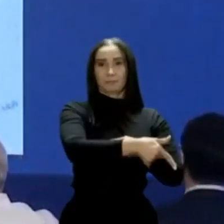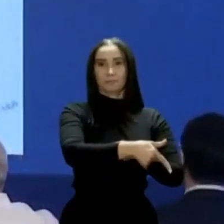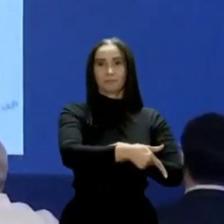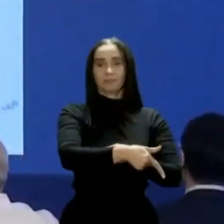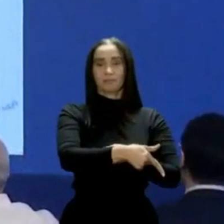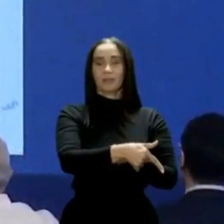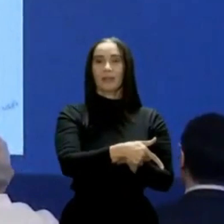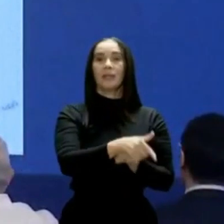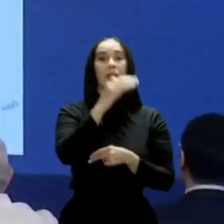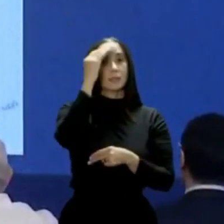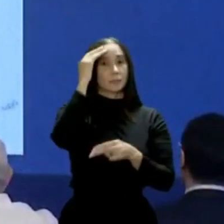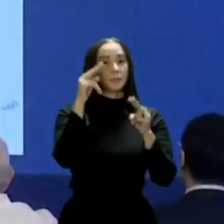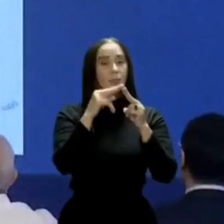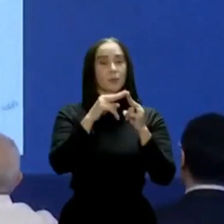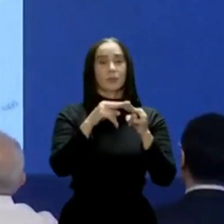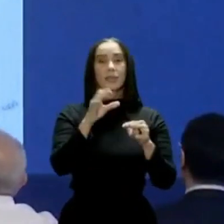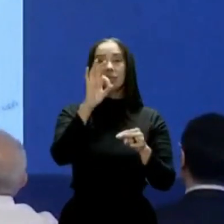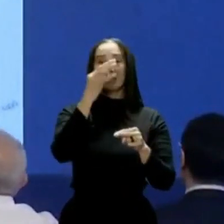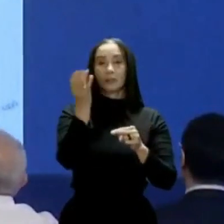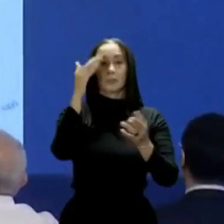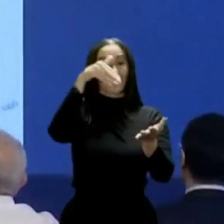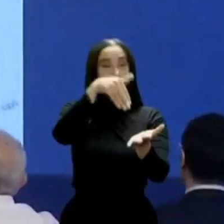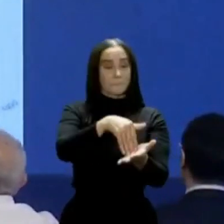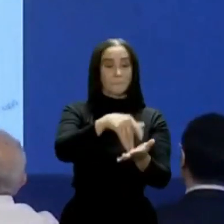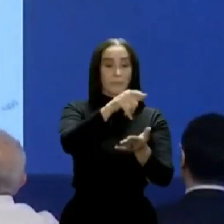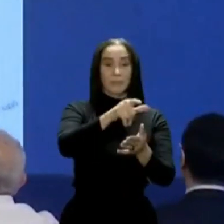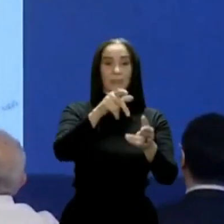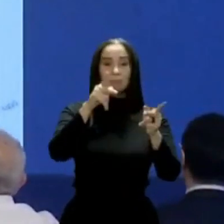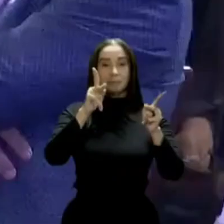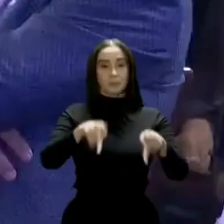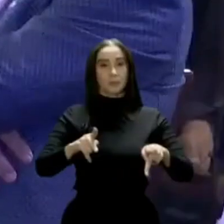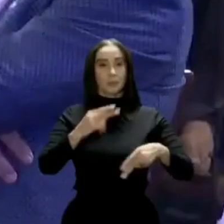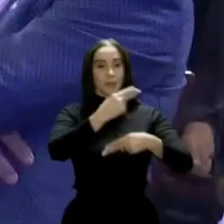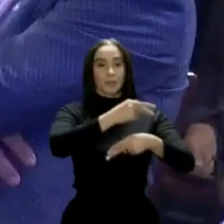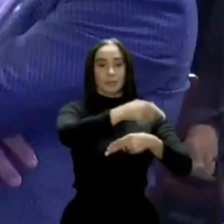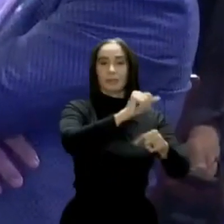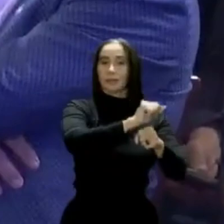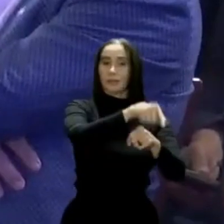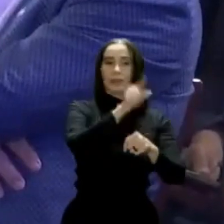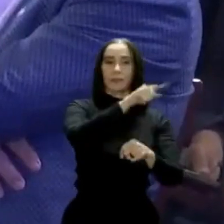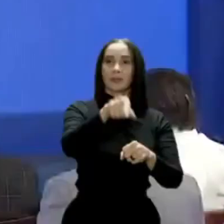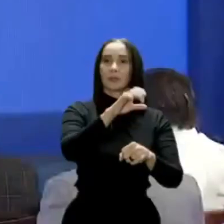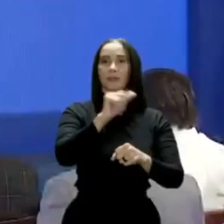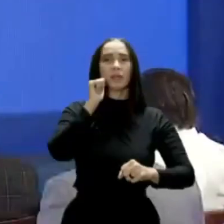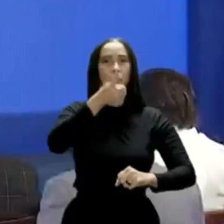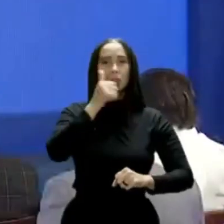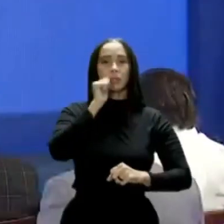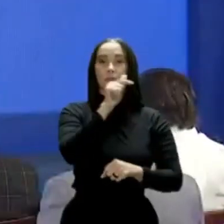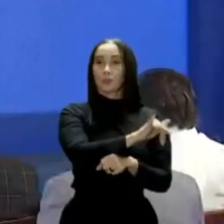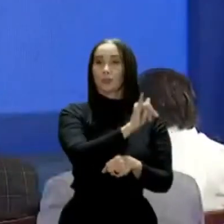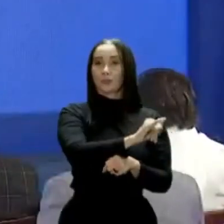bien, porque conocen bien, 19 mil haitianos trabajan en esa zona franca